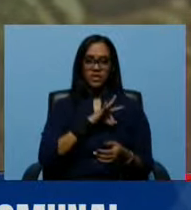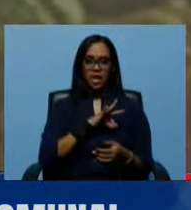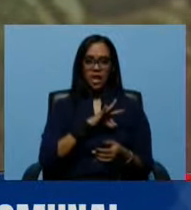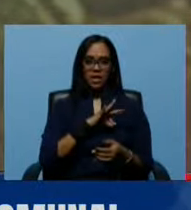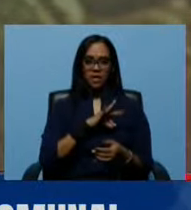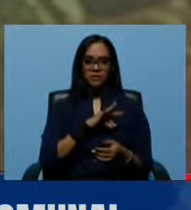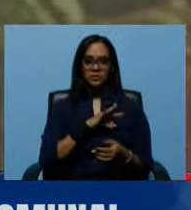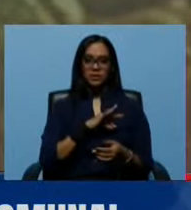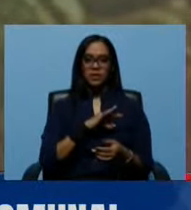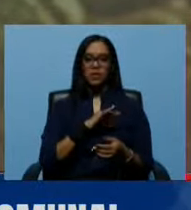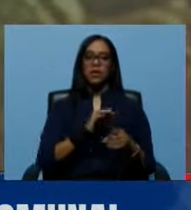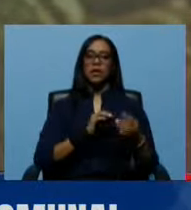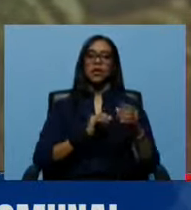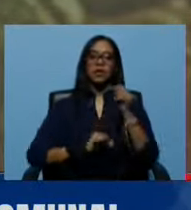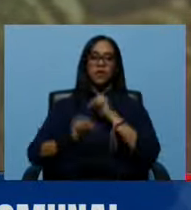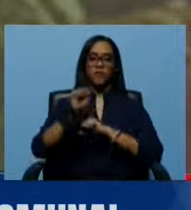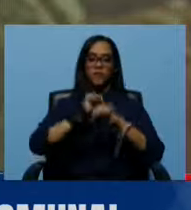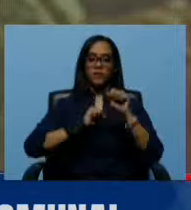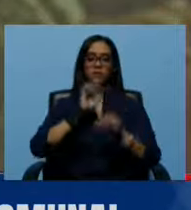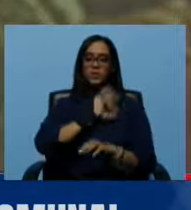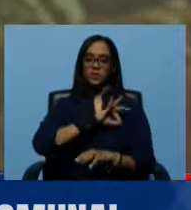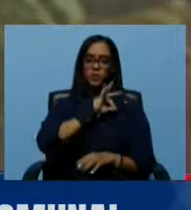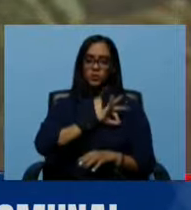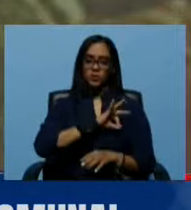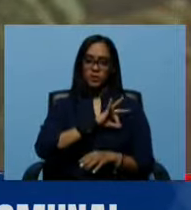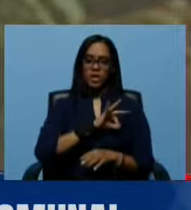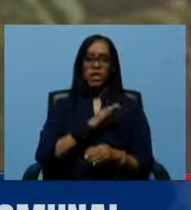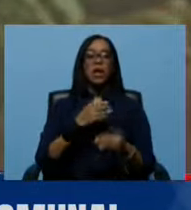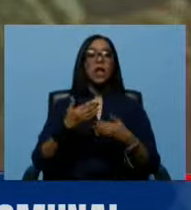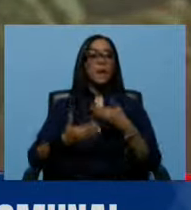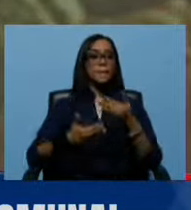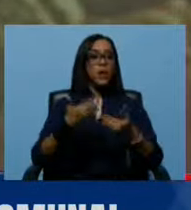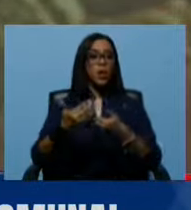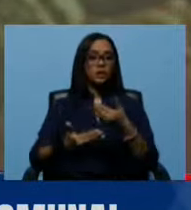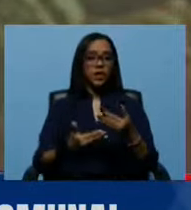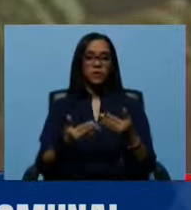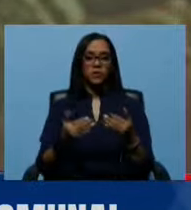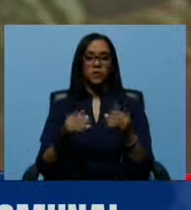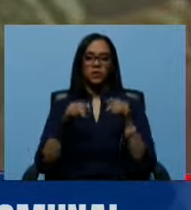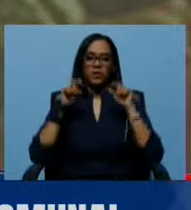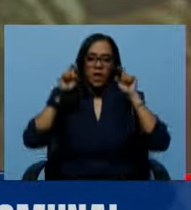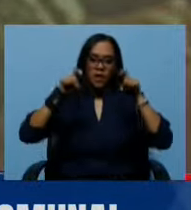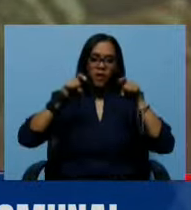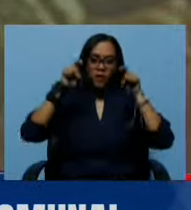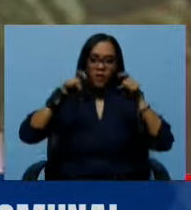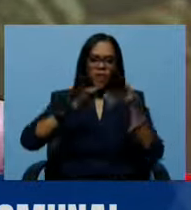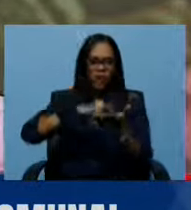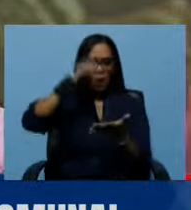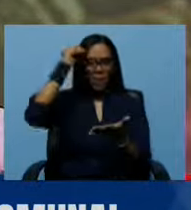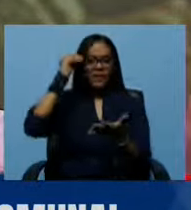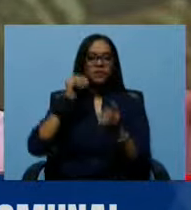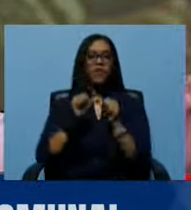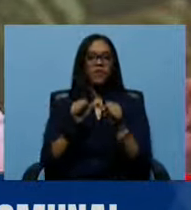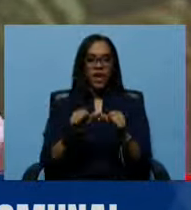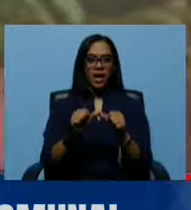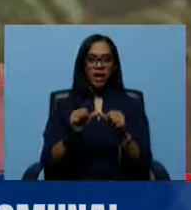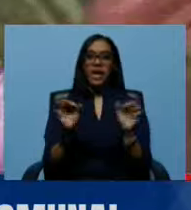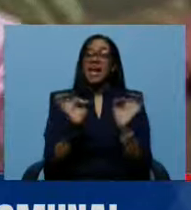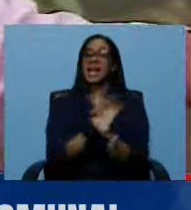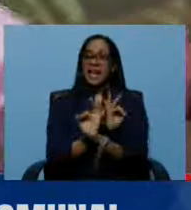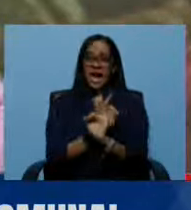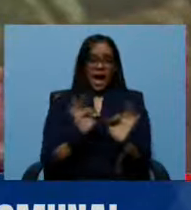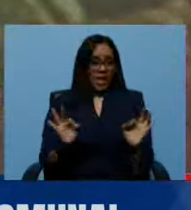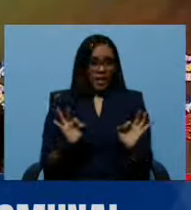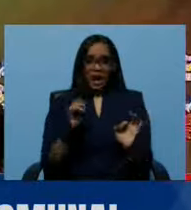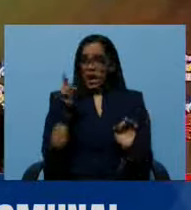vanguardia social en proceso de formación permanente. Nadie, Ángel,